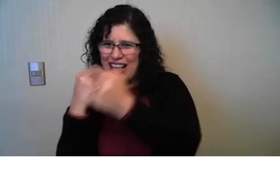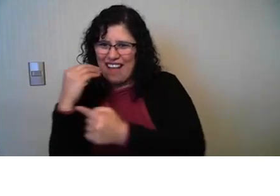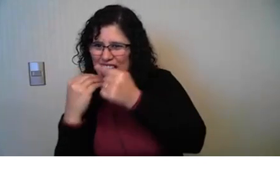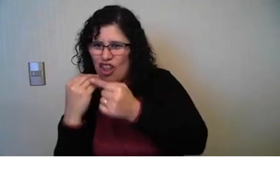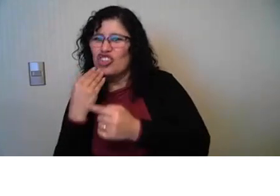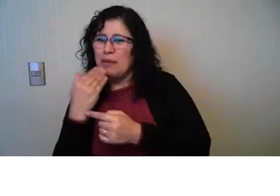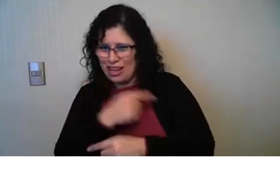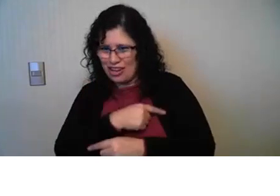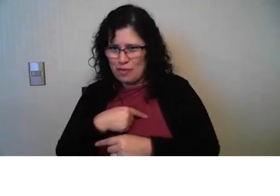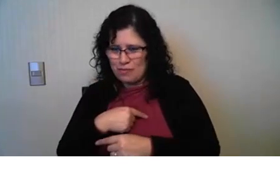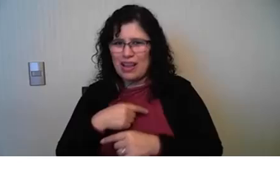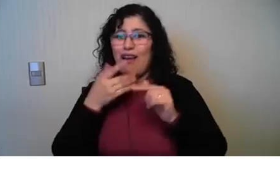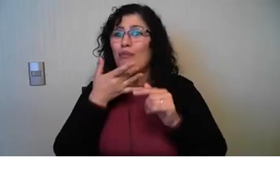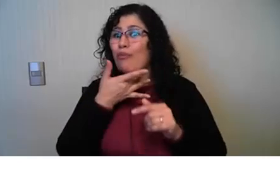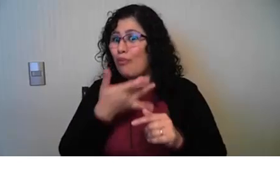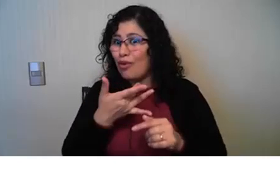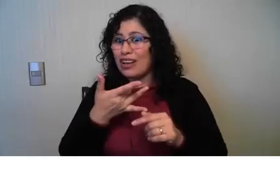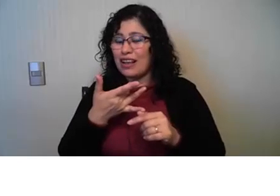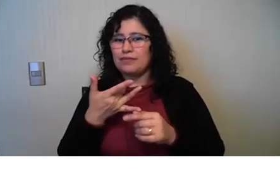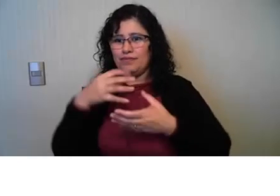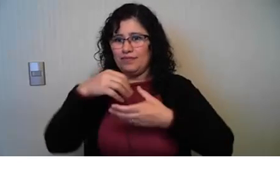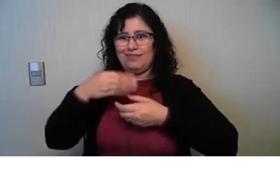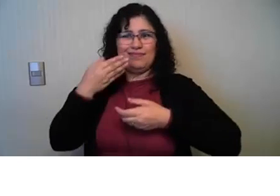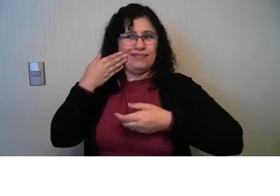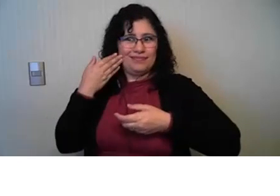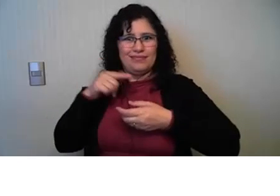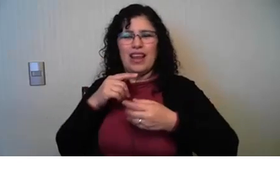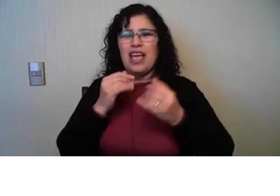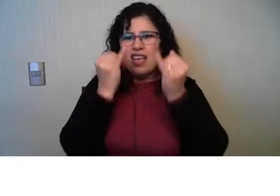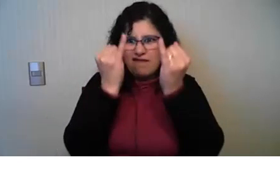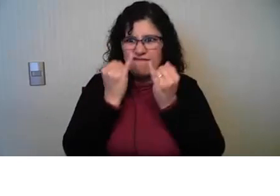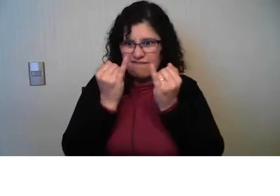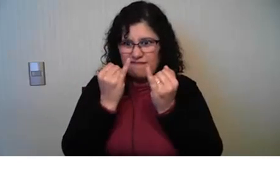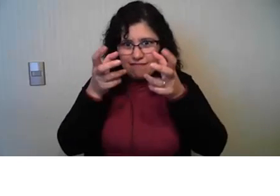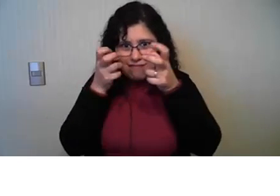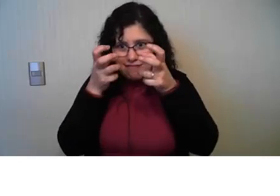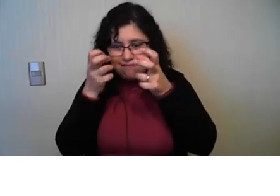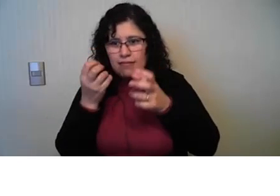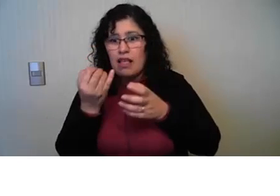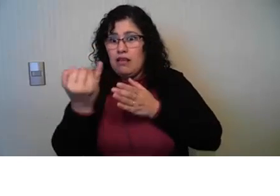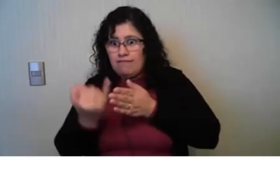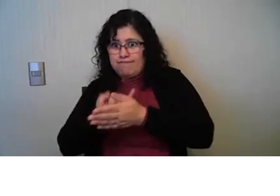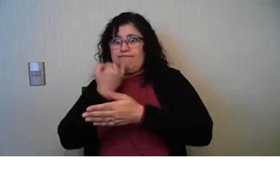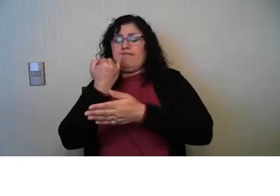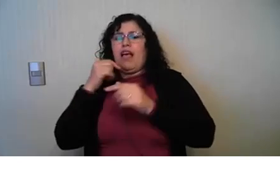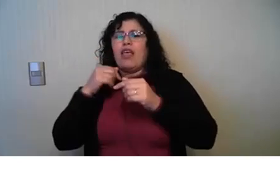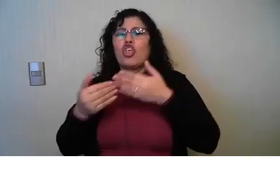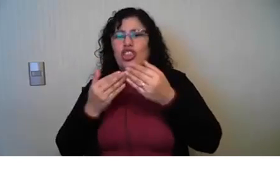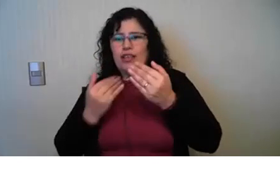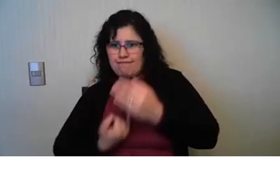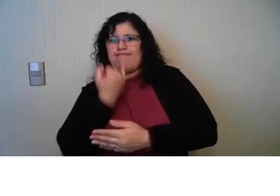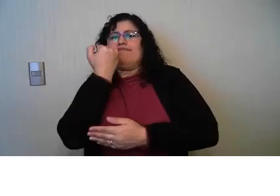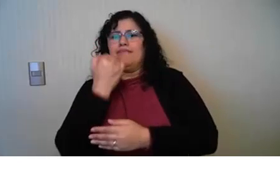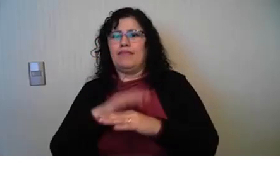¿ya? Información que viene de los miembros hacia la médula espinal, propioceptiva. Y finalmente viene la conexión con la corteza.